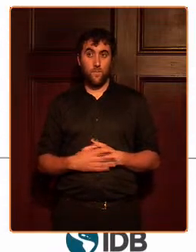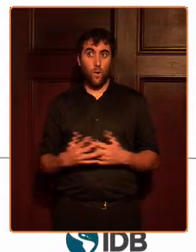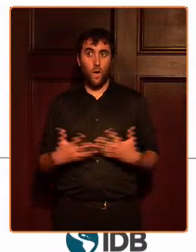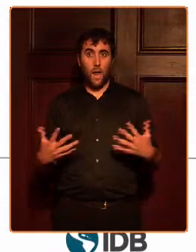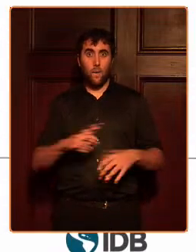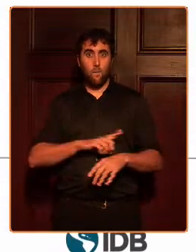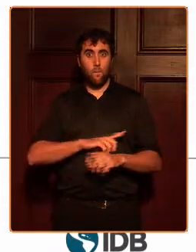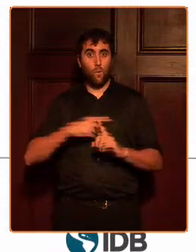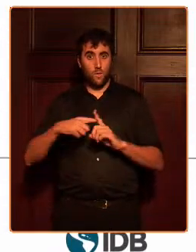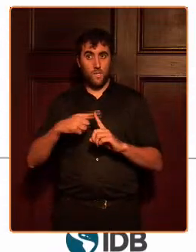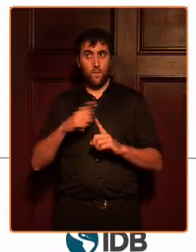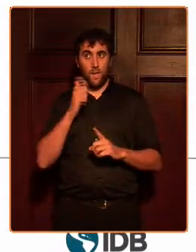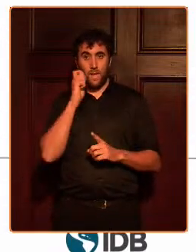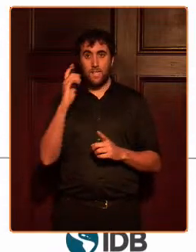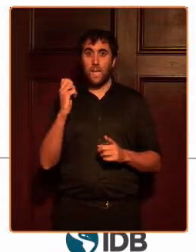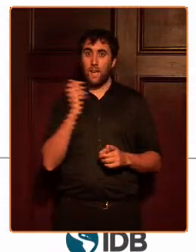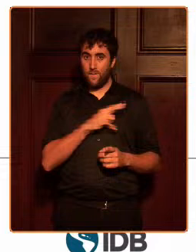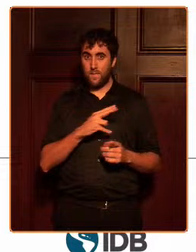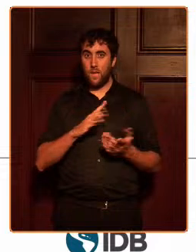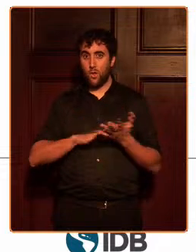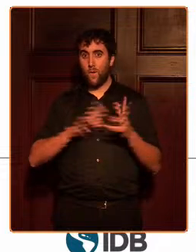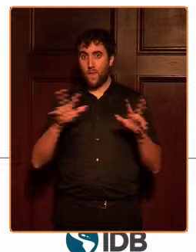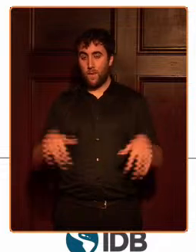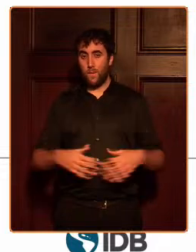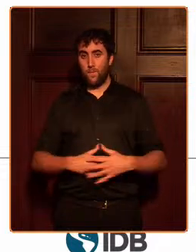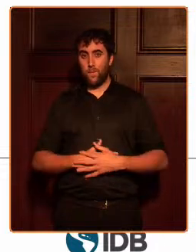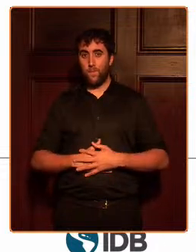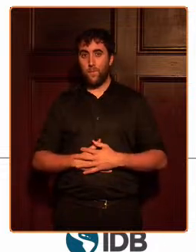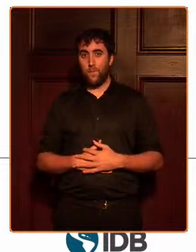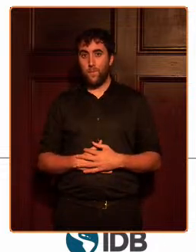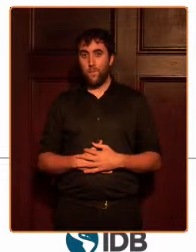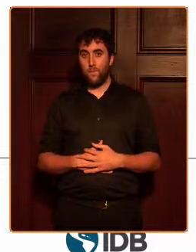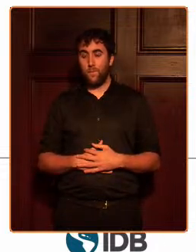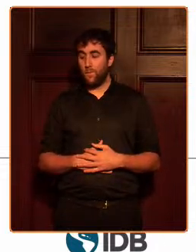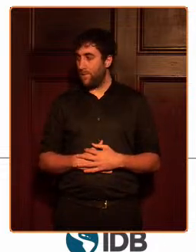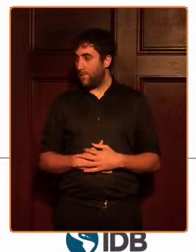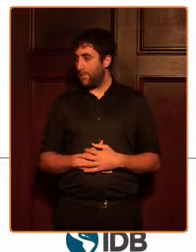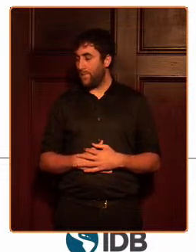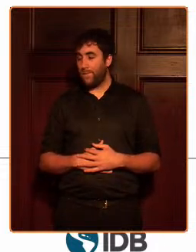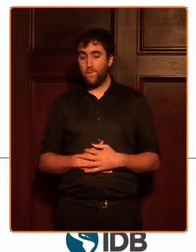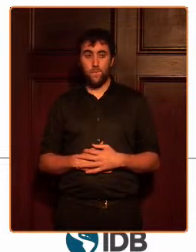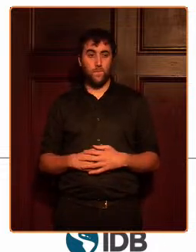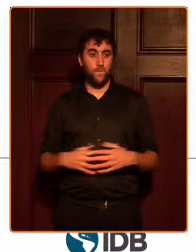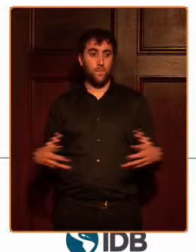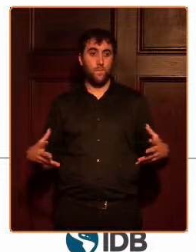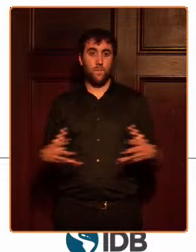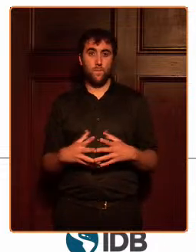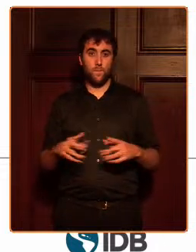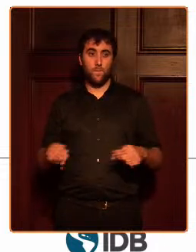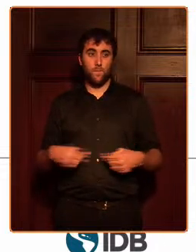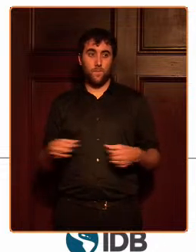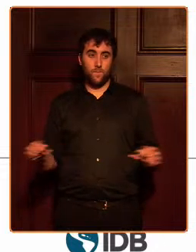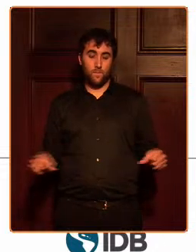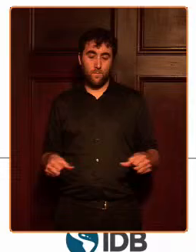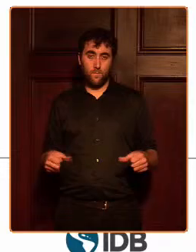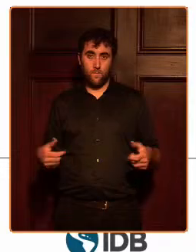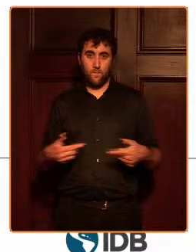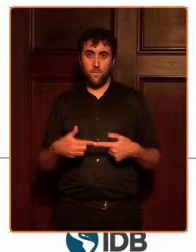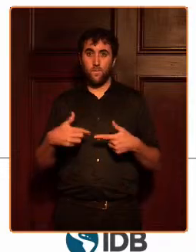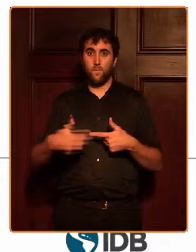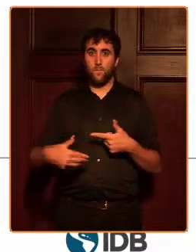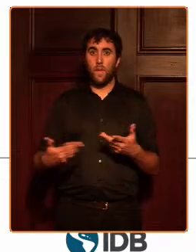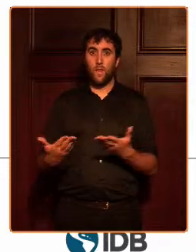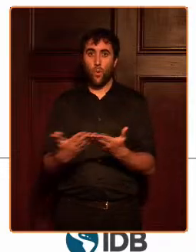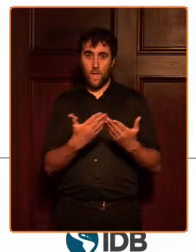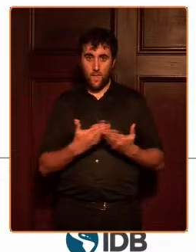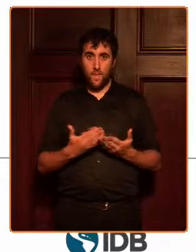la inteligencia artificial, sobre todo en ese aspecto. Y hay algunas aplicaciones clave que apoyan directamente a los